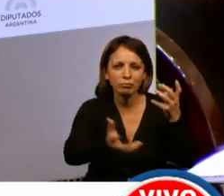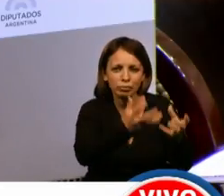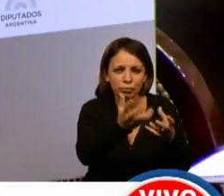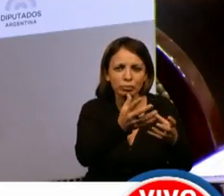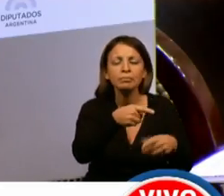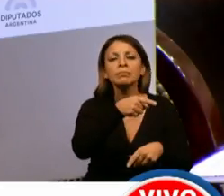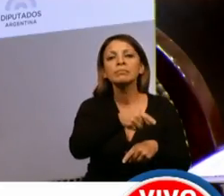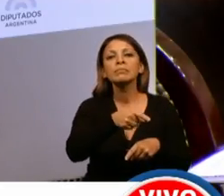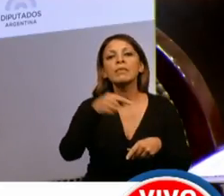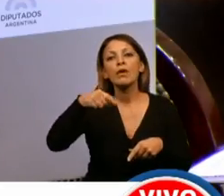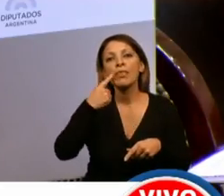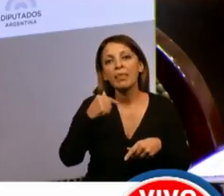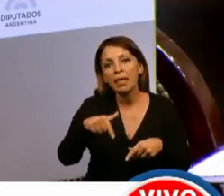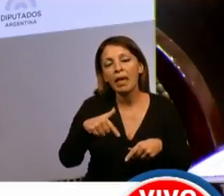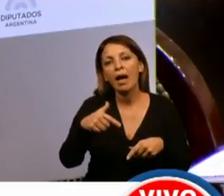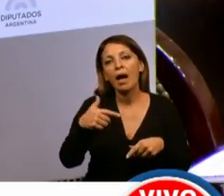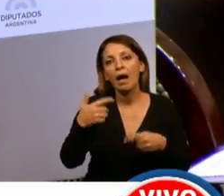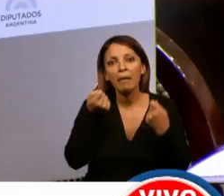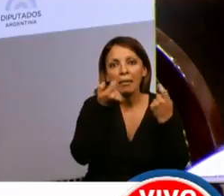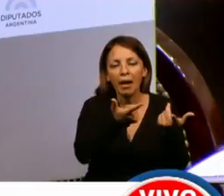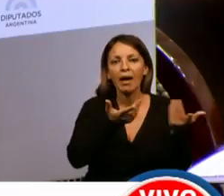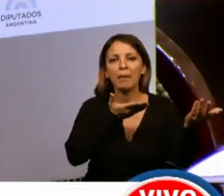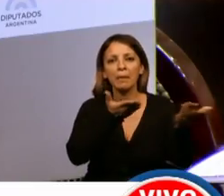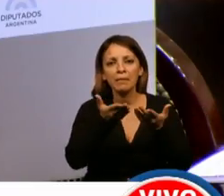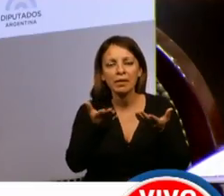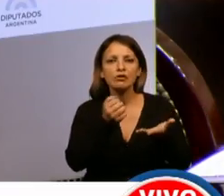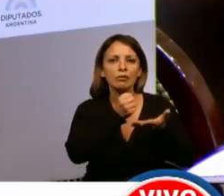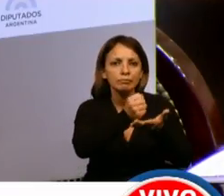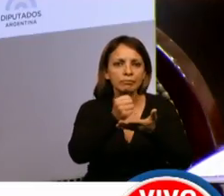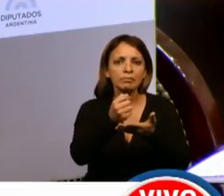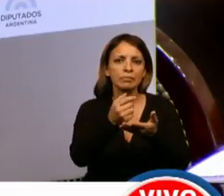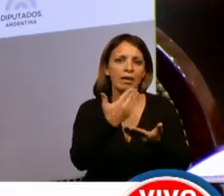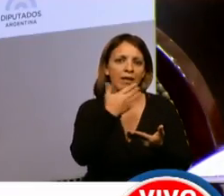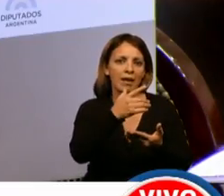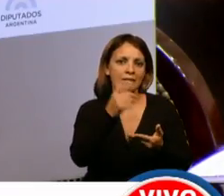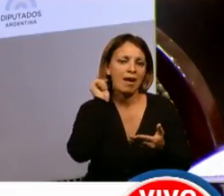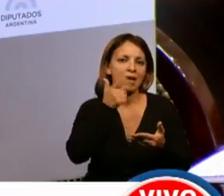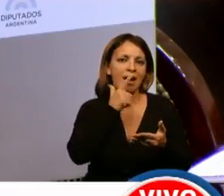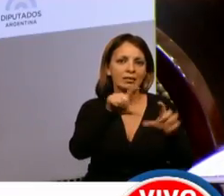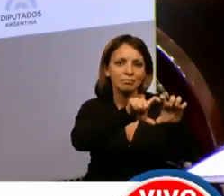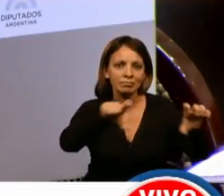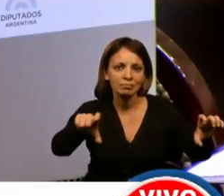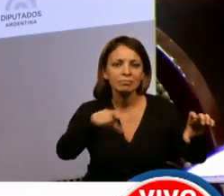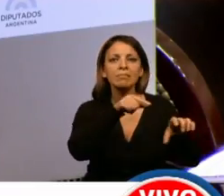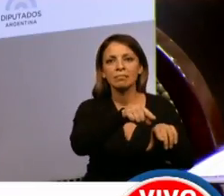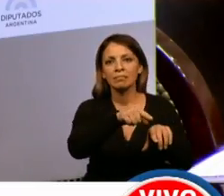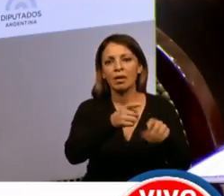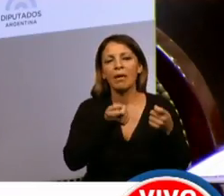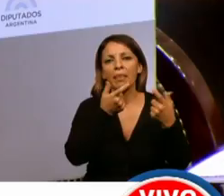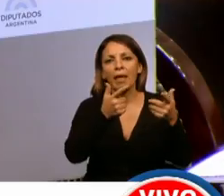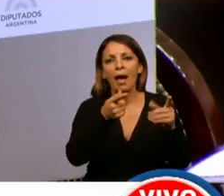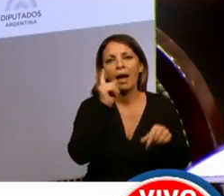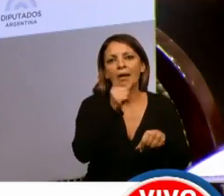hoy día poder que logren tener un beneficio también con el gas envasado y de disminuir los riesgos que esto